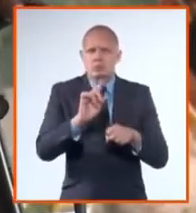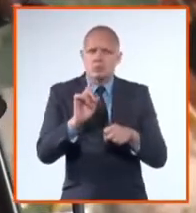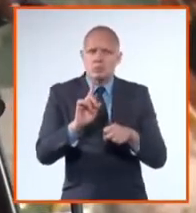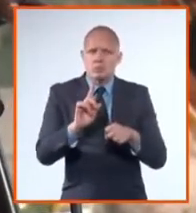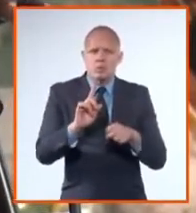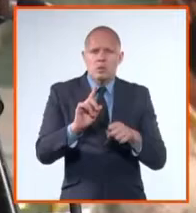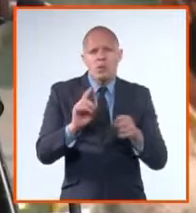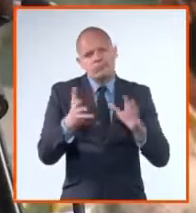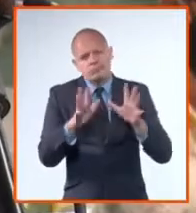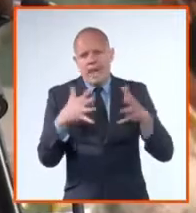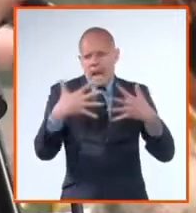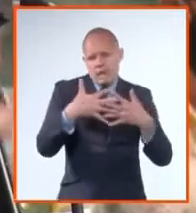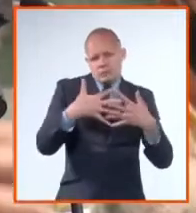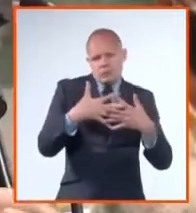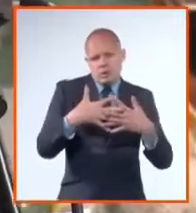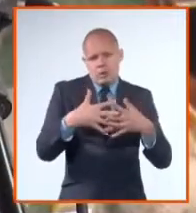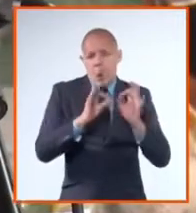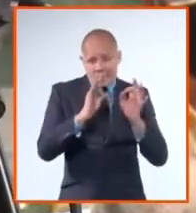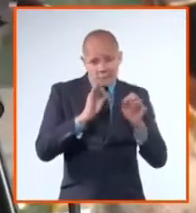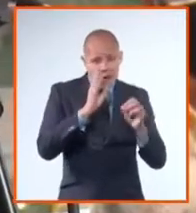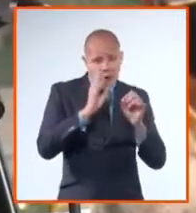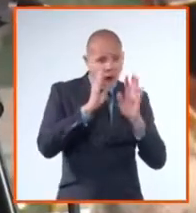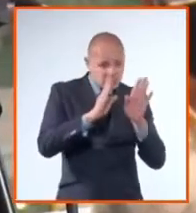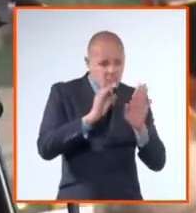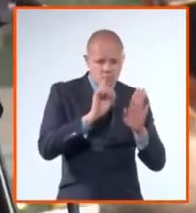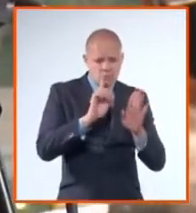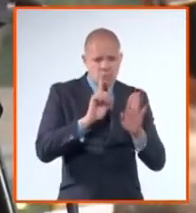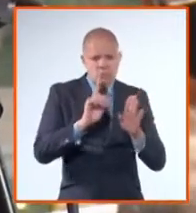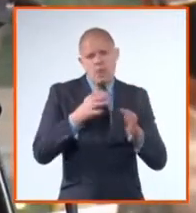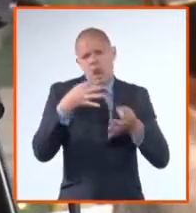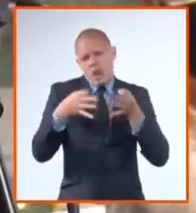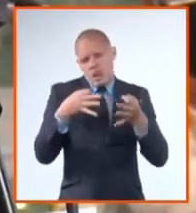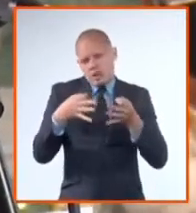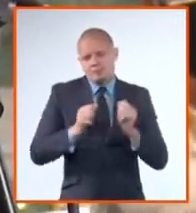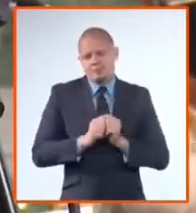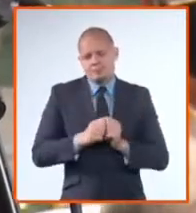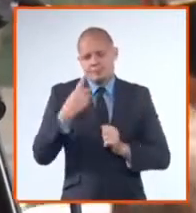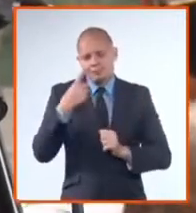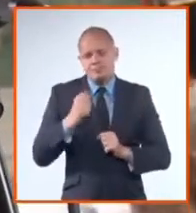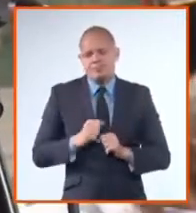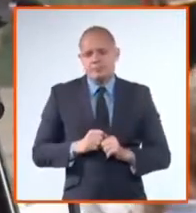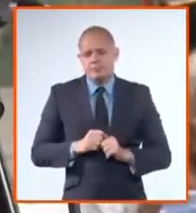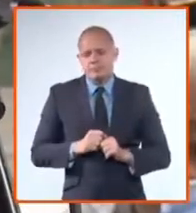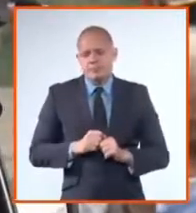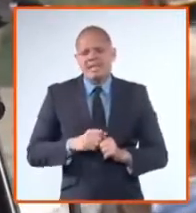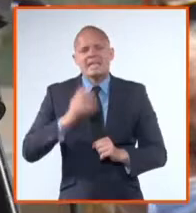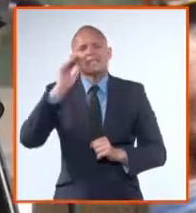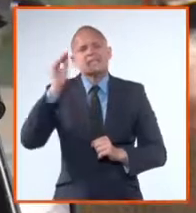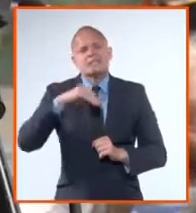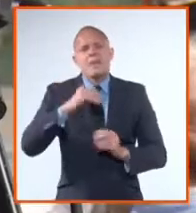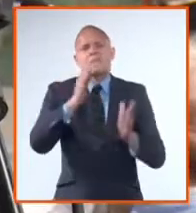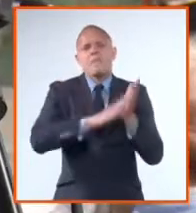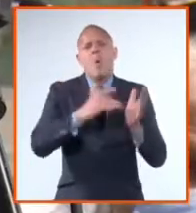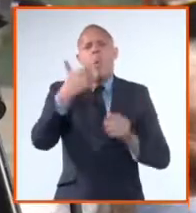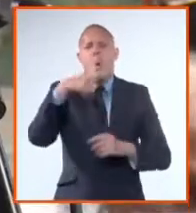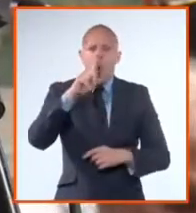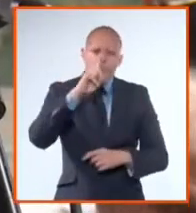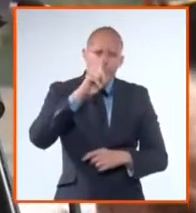COVID. El ejemplo de enfrentamiento de la epidemia es único. Por más que